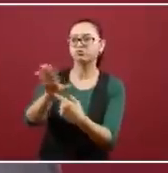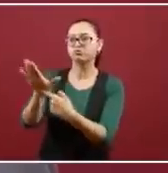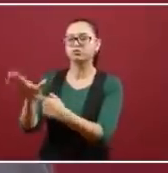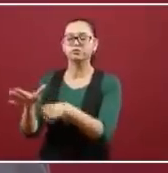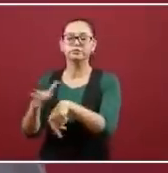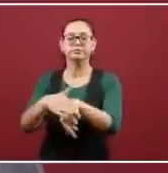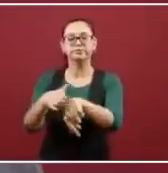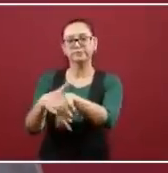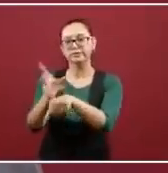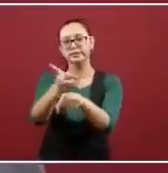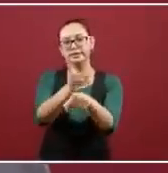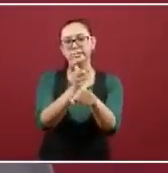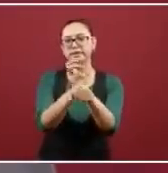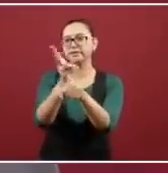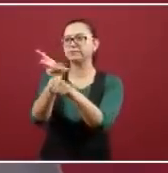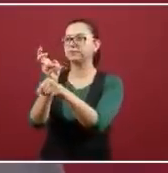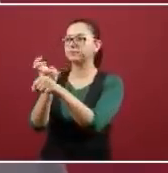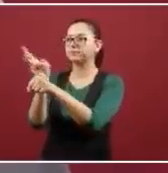para